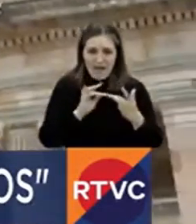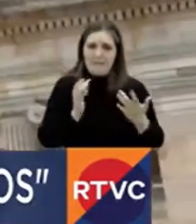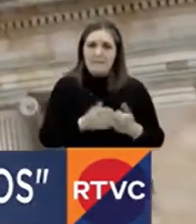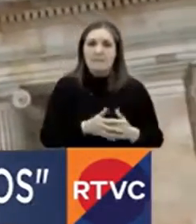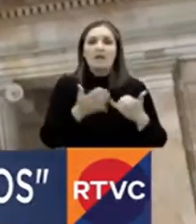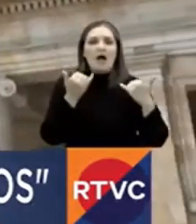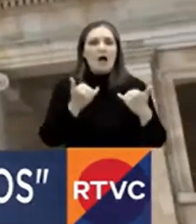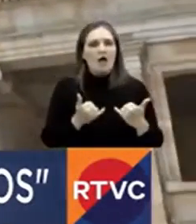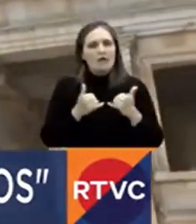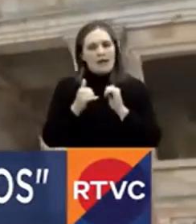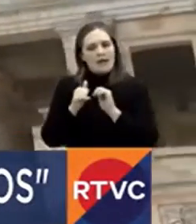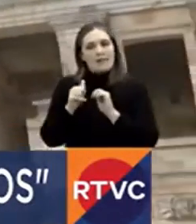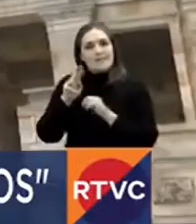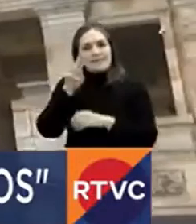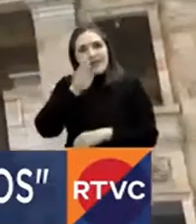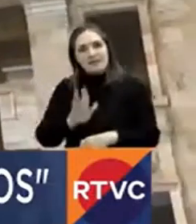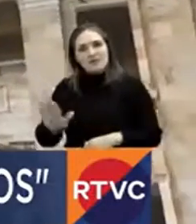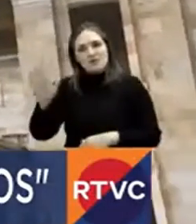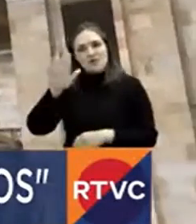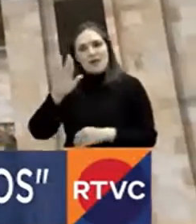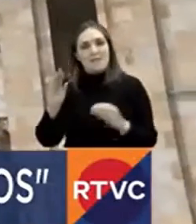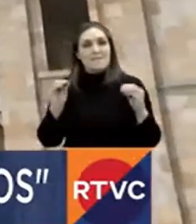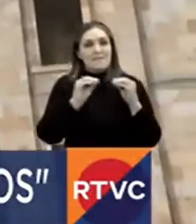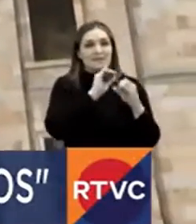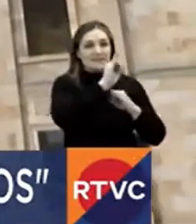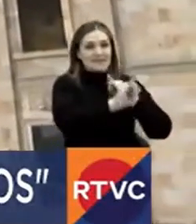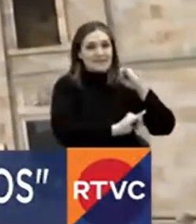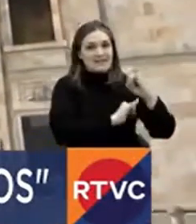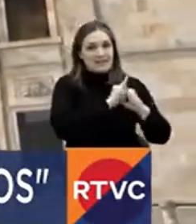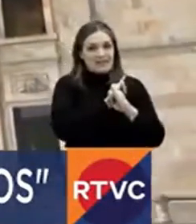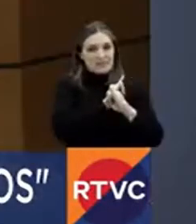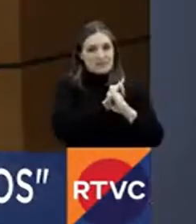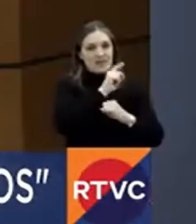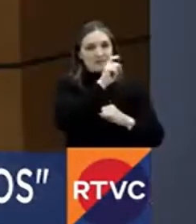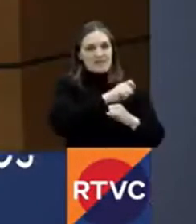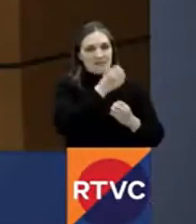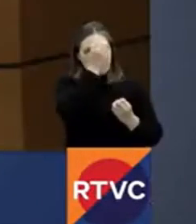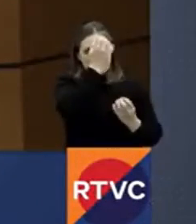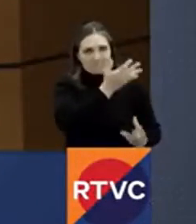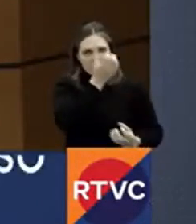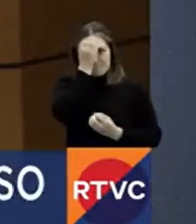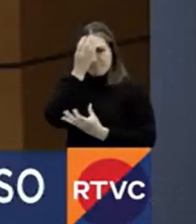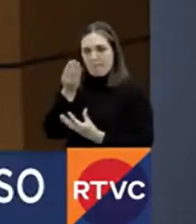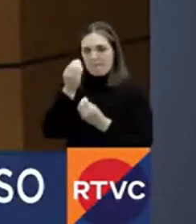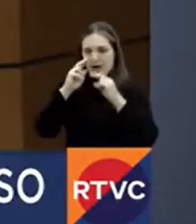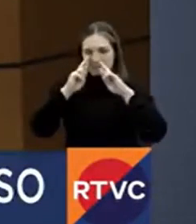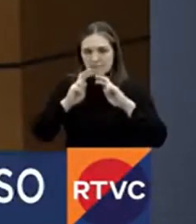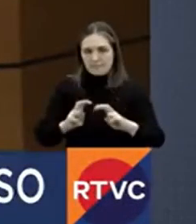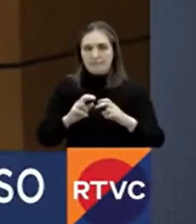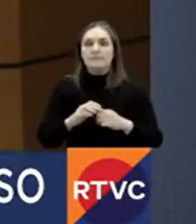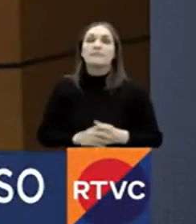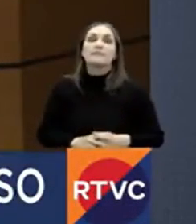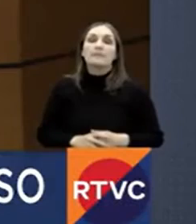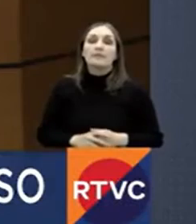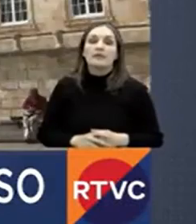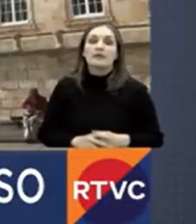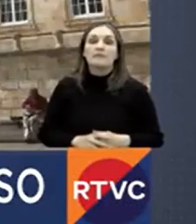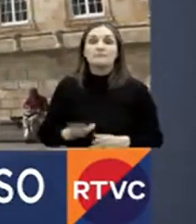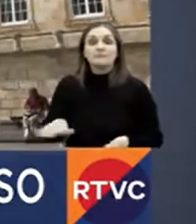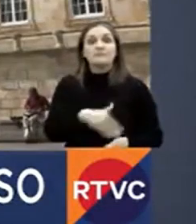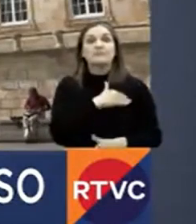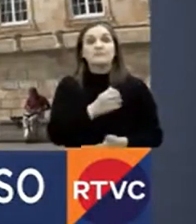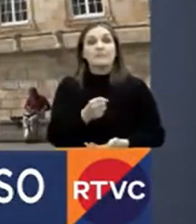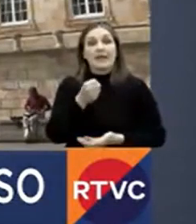las normas nacionales e internacionales a los funcionarios de elección popular. El Ministerio de Hacienda anunció que hoy radicará